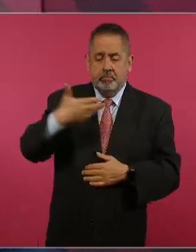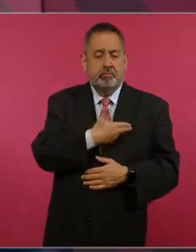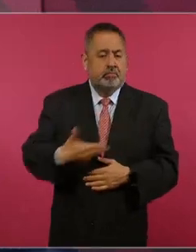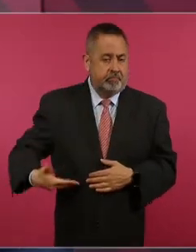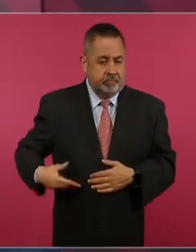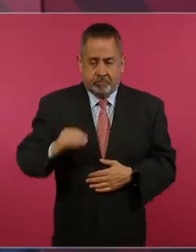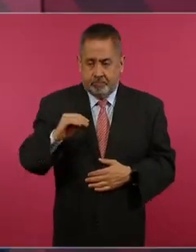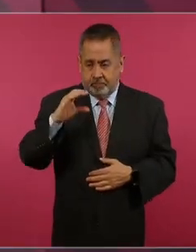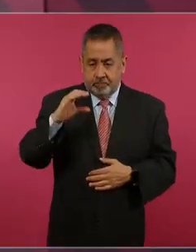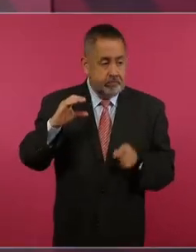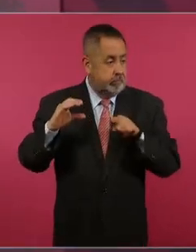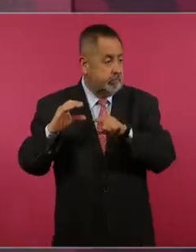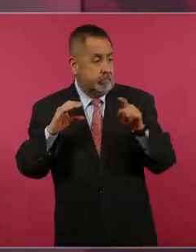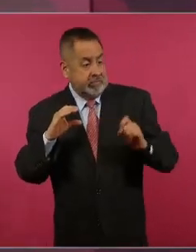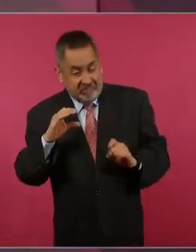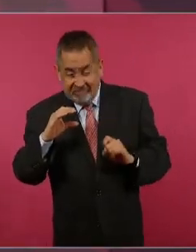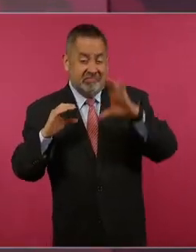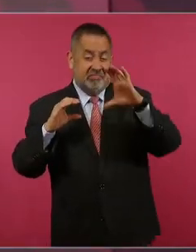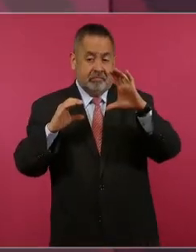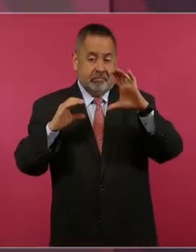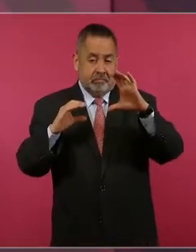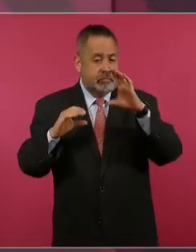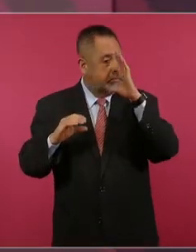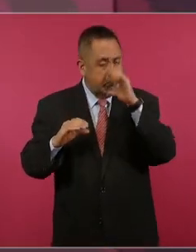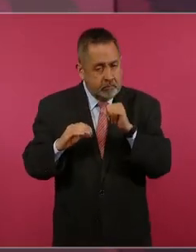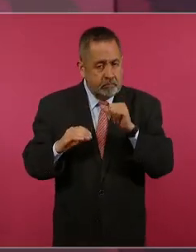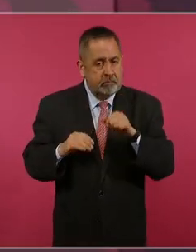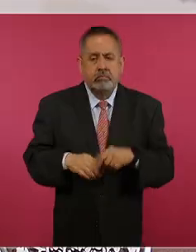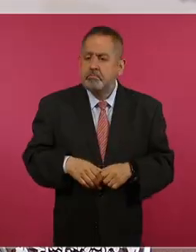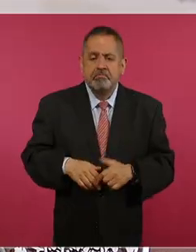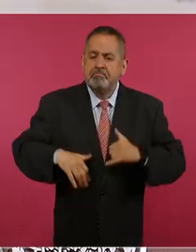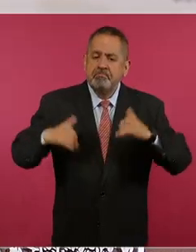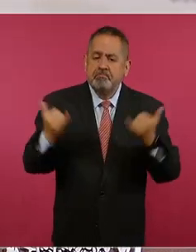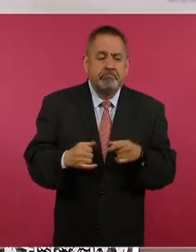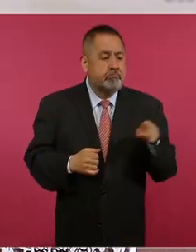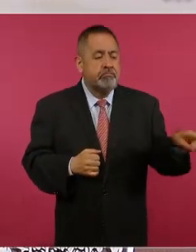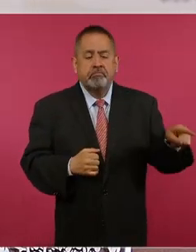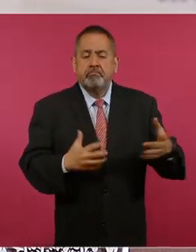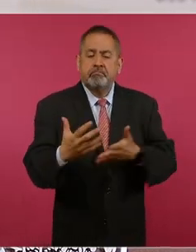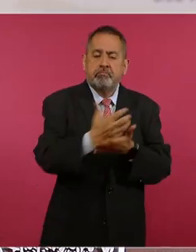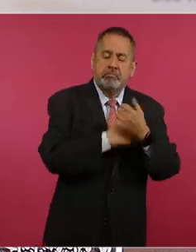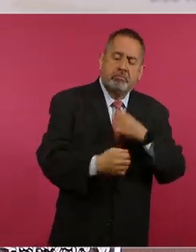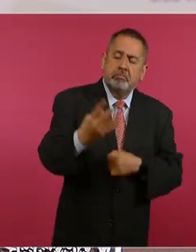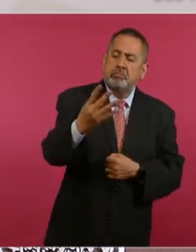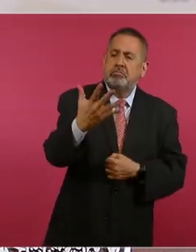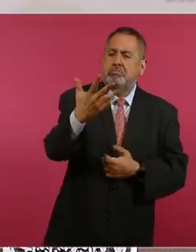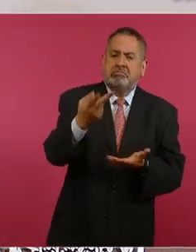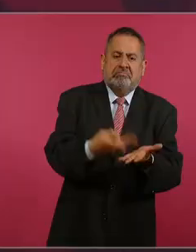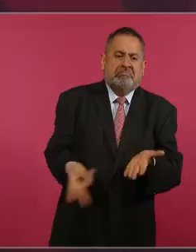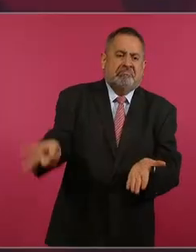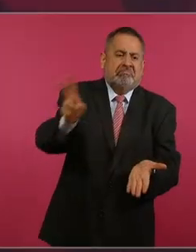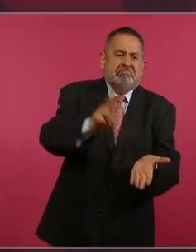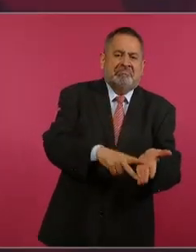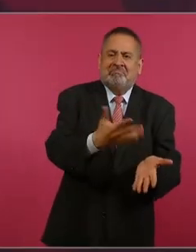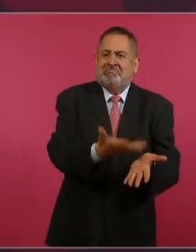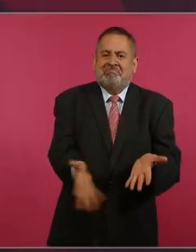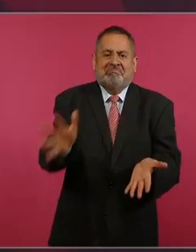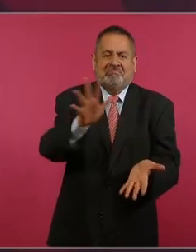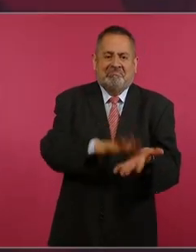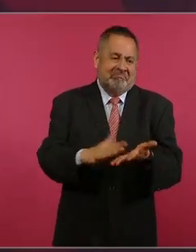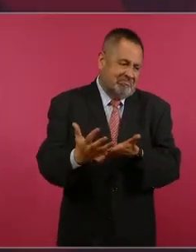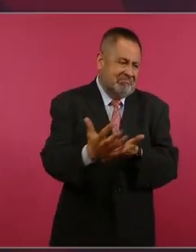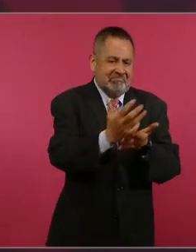recibe el presidente de la República. Y ellos ganan 4 o 5 veces más. Y el